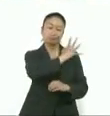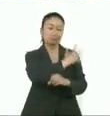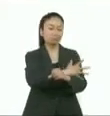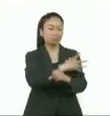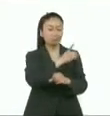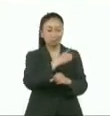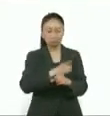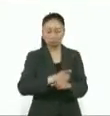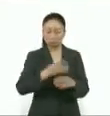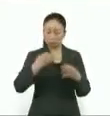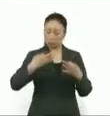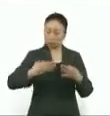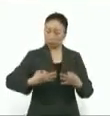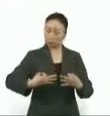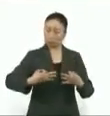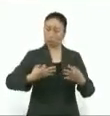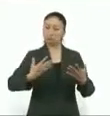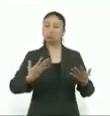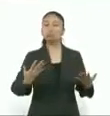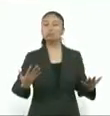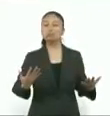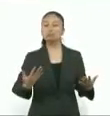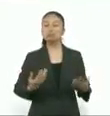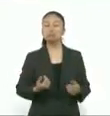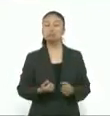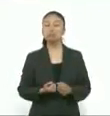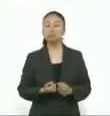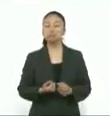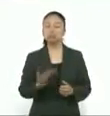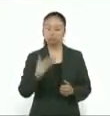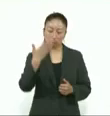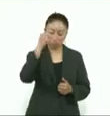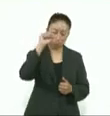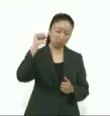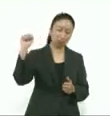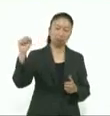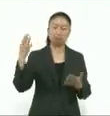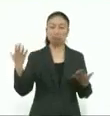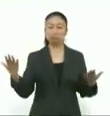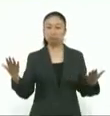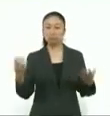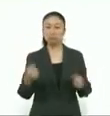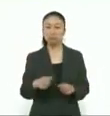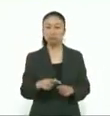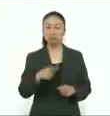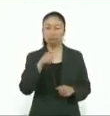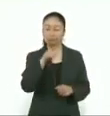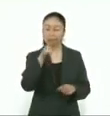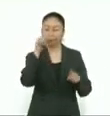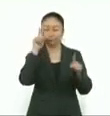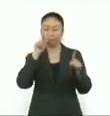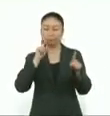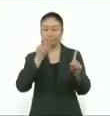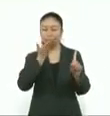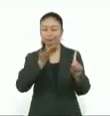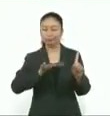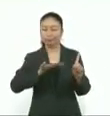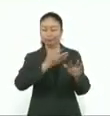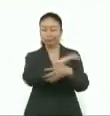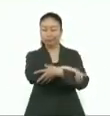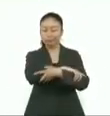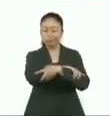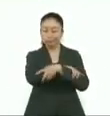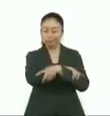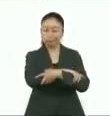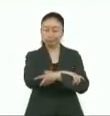honestidad, que es irrefutable, por su talento, por su solidaridad. Siempre piensa en